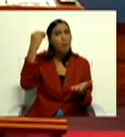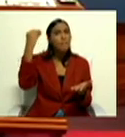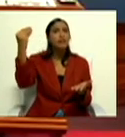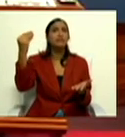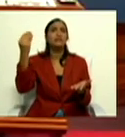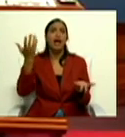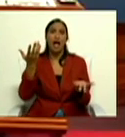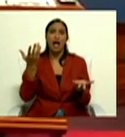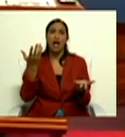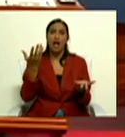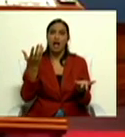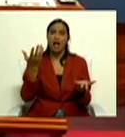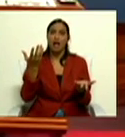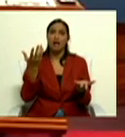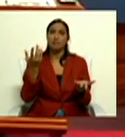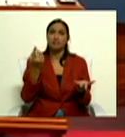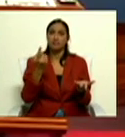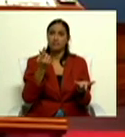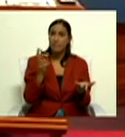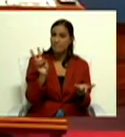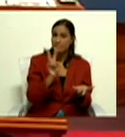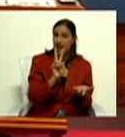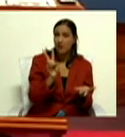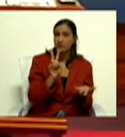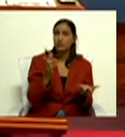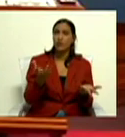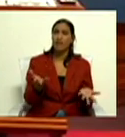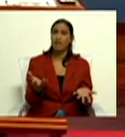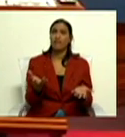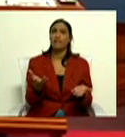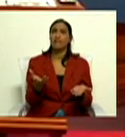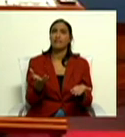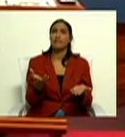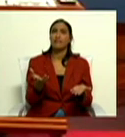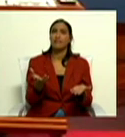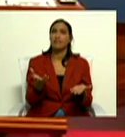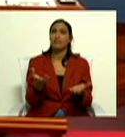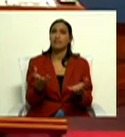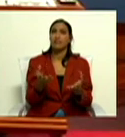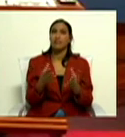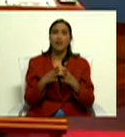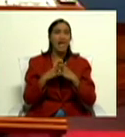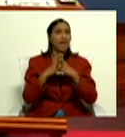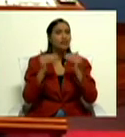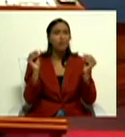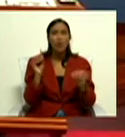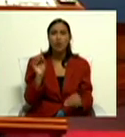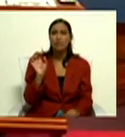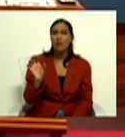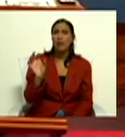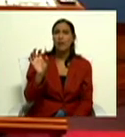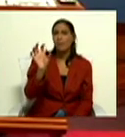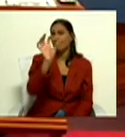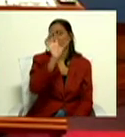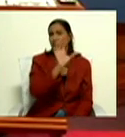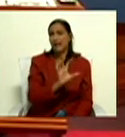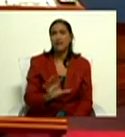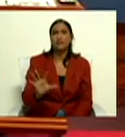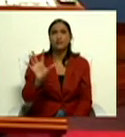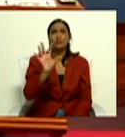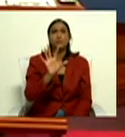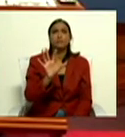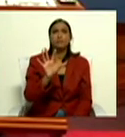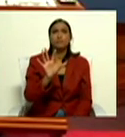va a ser Venezuela, créanme. La repercusión va a ser en todo el hemisferio occidental, en toda la región. Pero